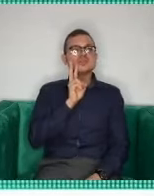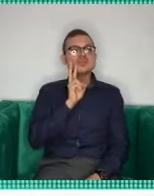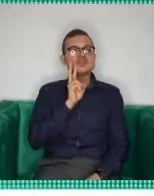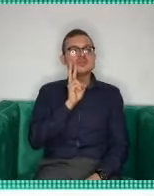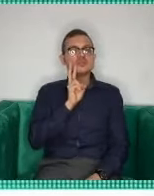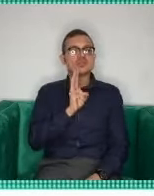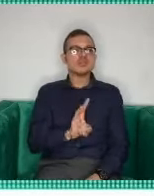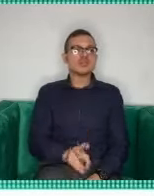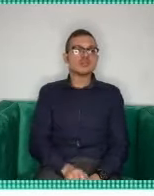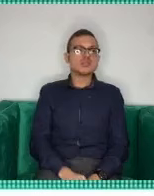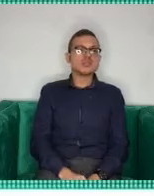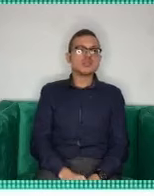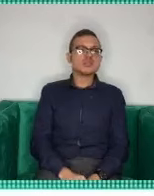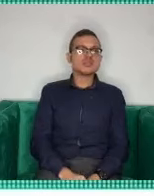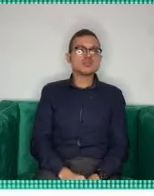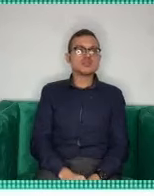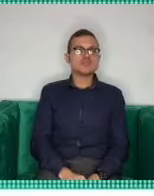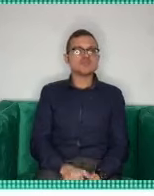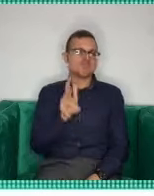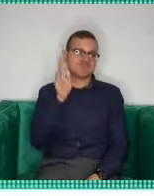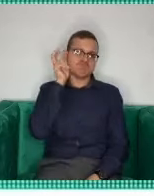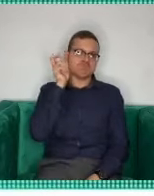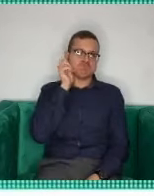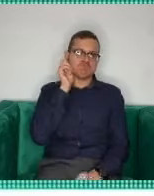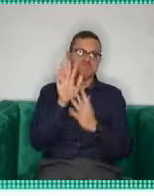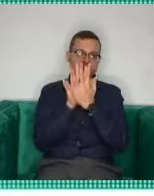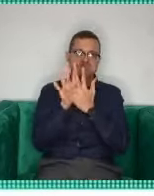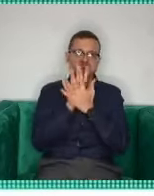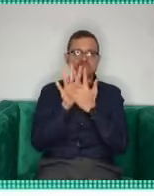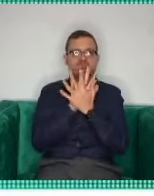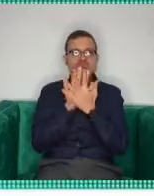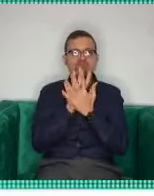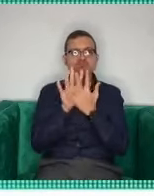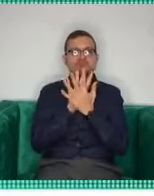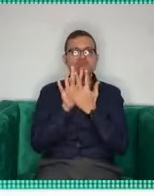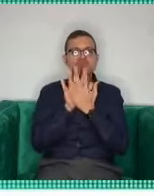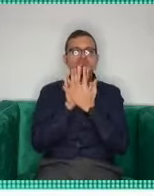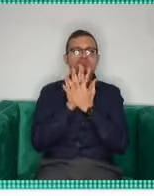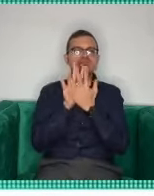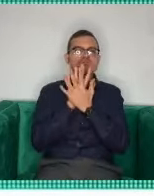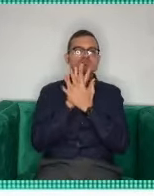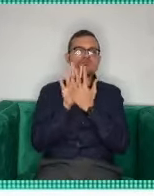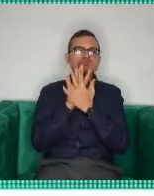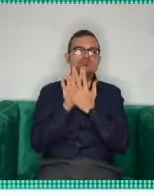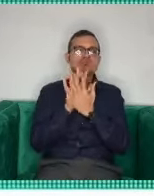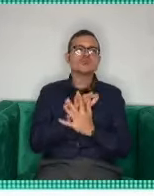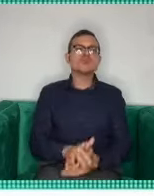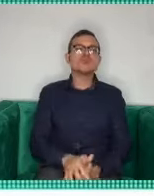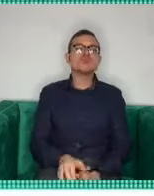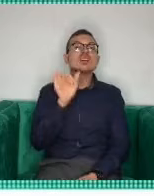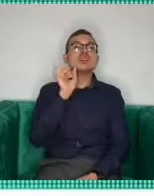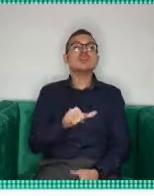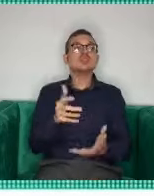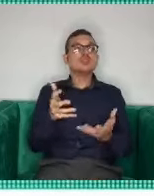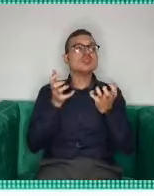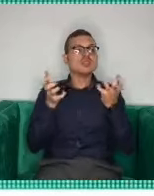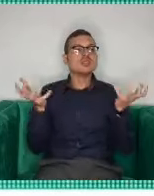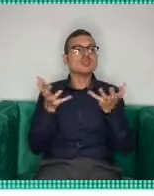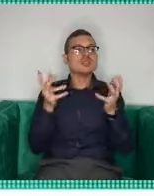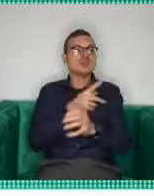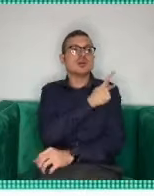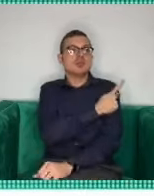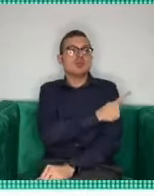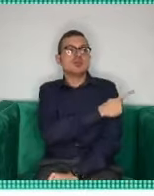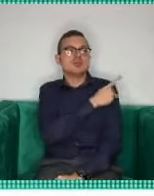como la espinaca, el brócoli, el tomate. Uh-huh. Así que eso es lo que yo quiero ver en el plato del paciente. Muchos